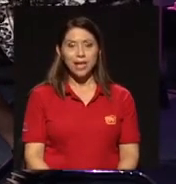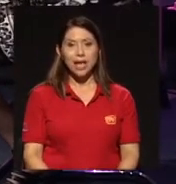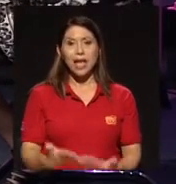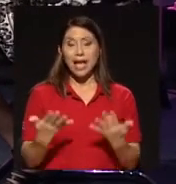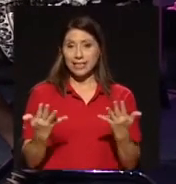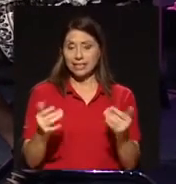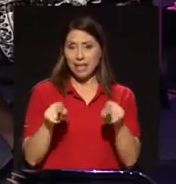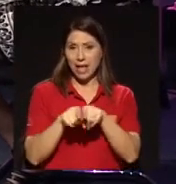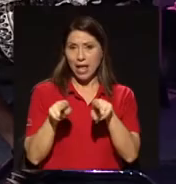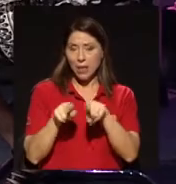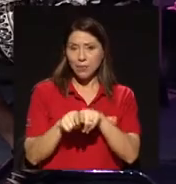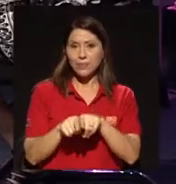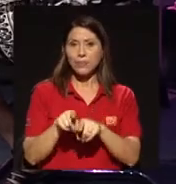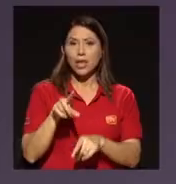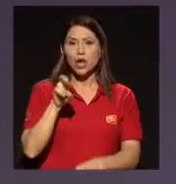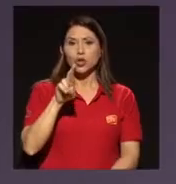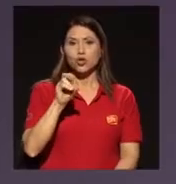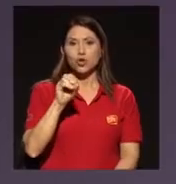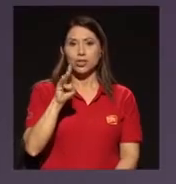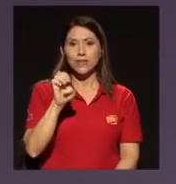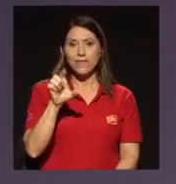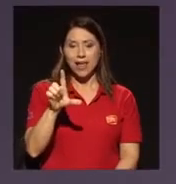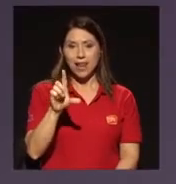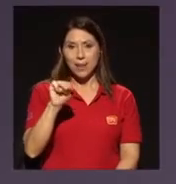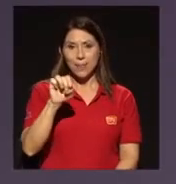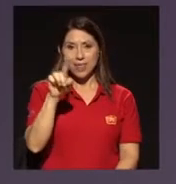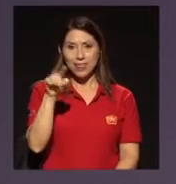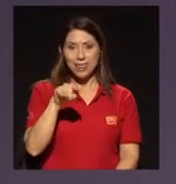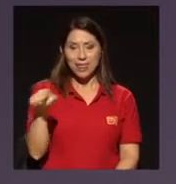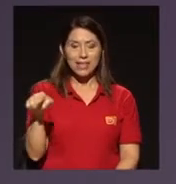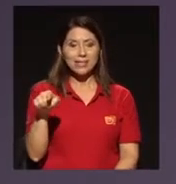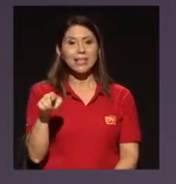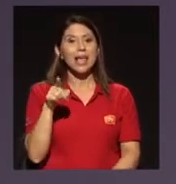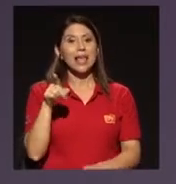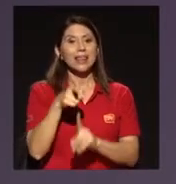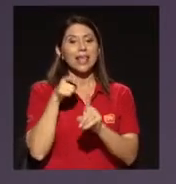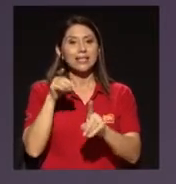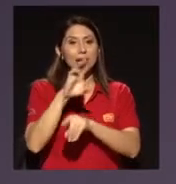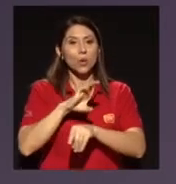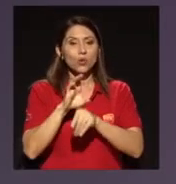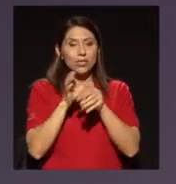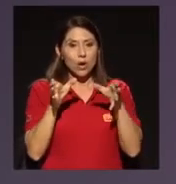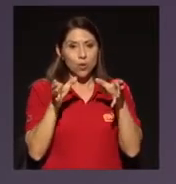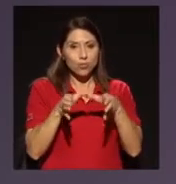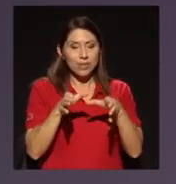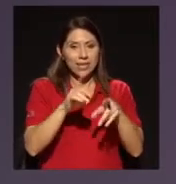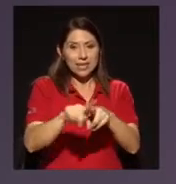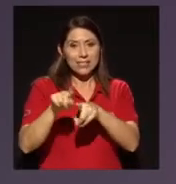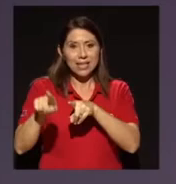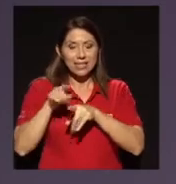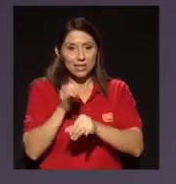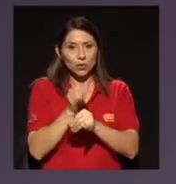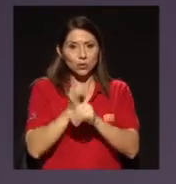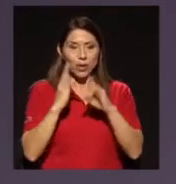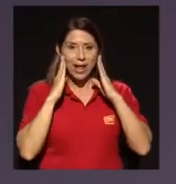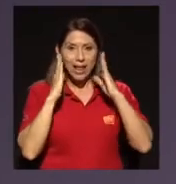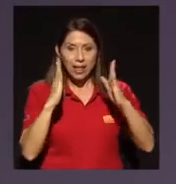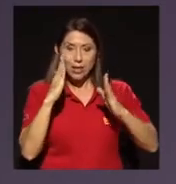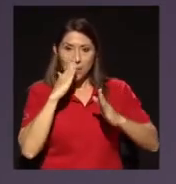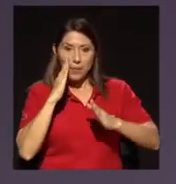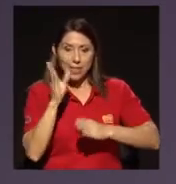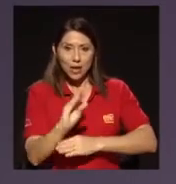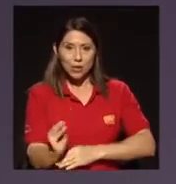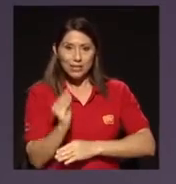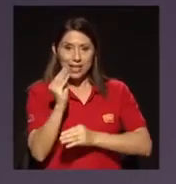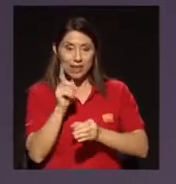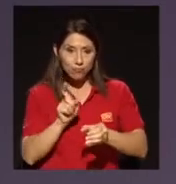bien. Asimismo, doña Rocibel Méndez, quien viene desde el Consejo Interinstitucional de Atención a la Madre Adolescente, que pertenece al